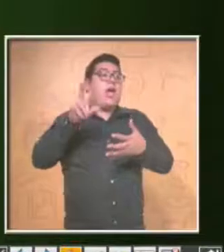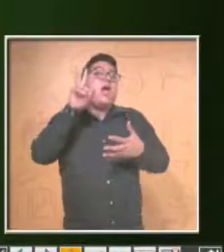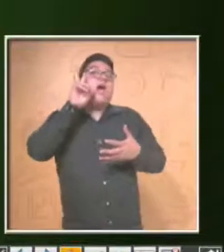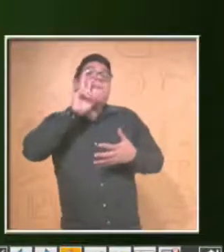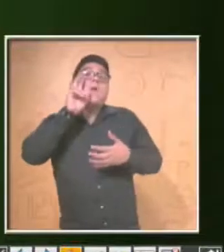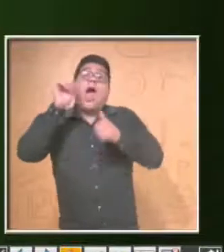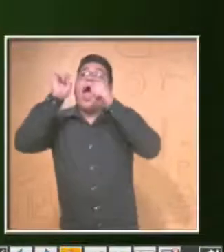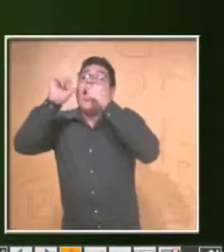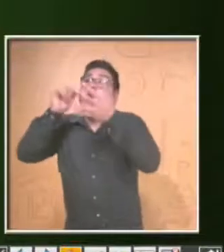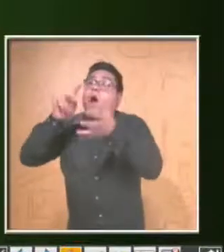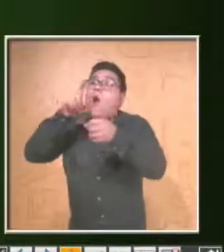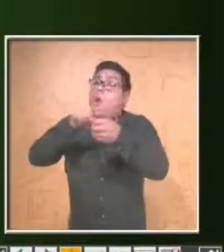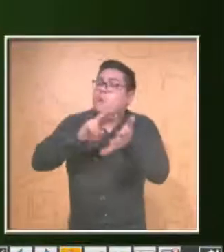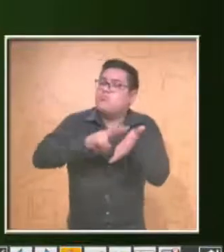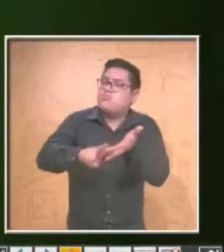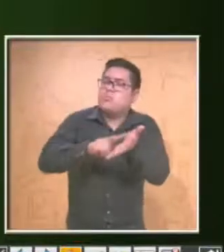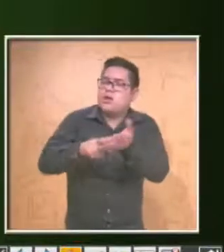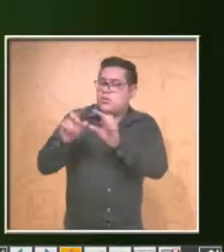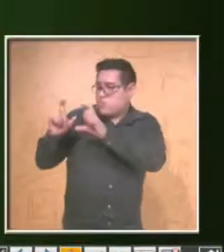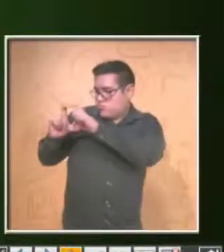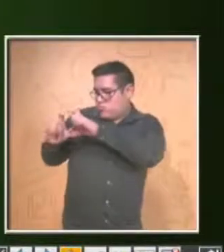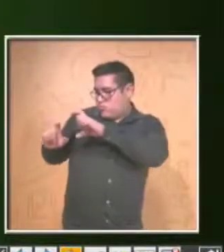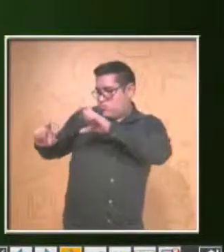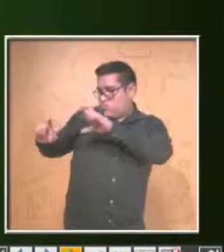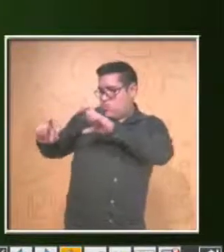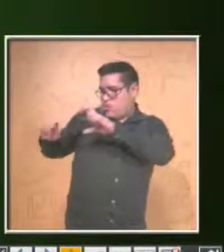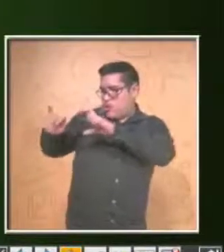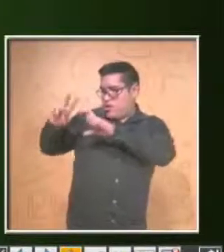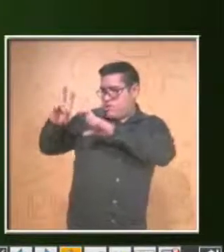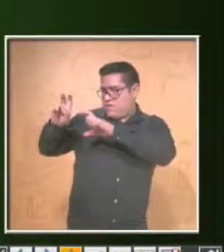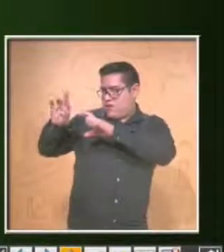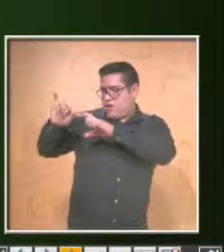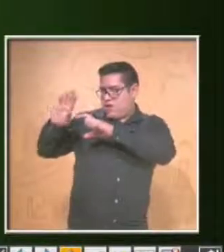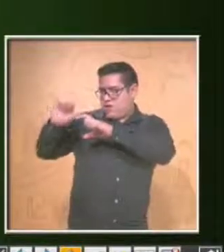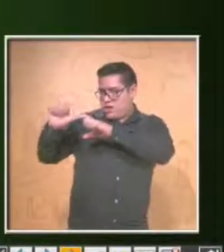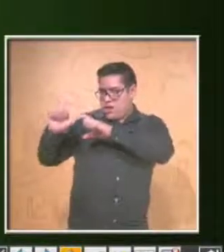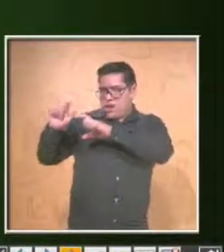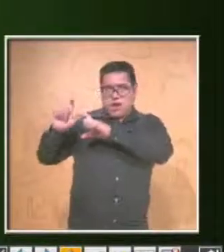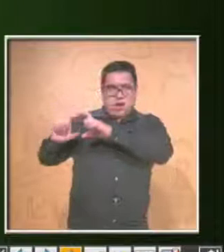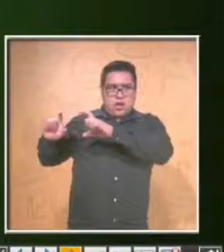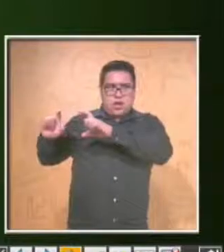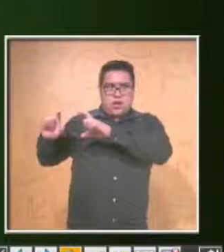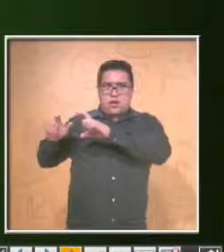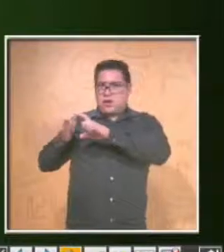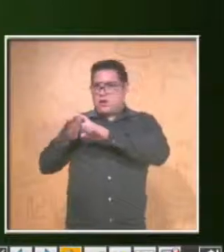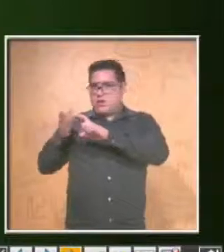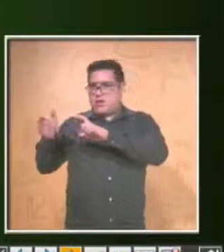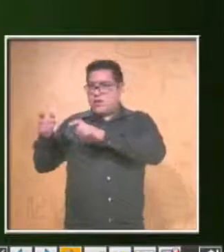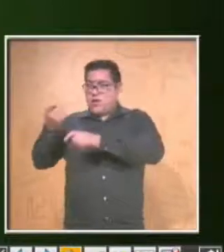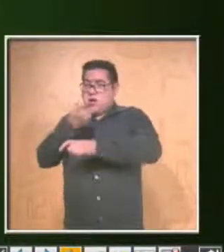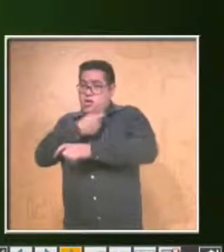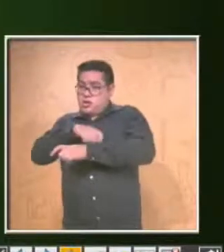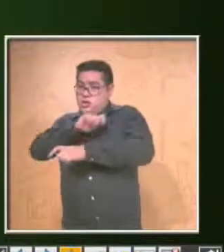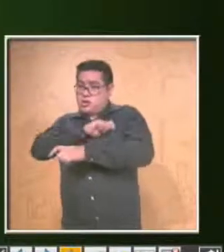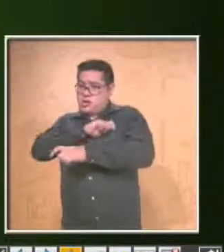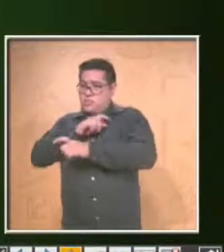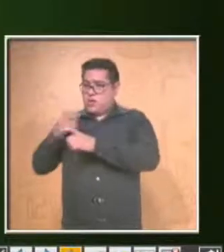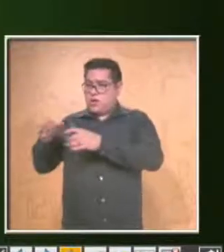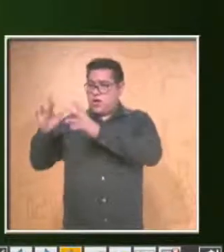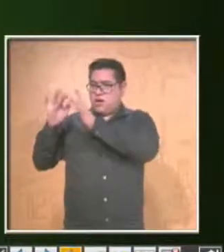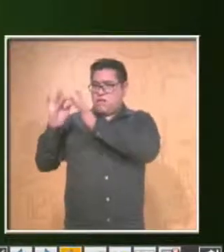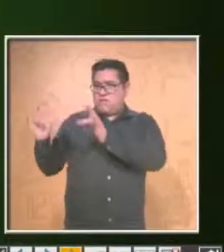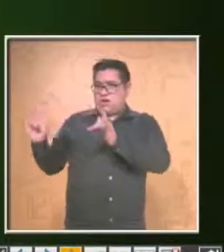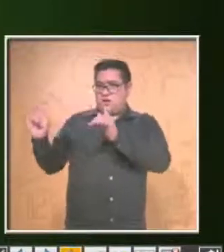parte de color verde en la península ibérica, lo que ves en España, está Portugal y luego el Reino de España, el Reino de Francia